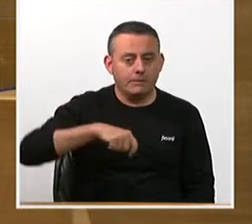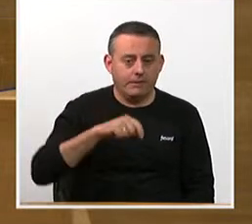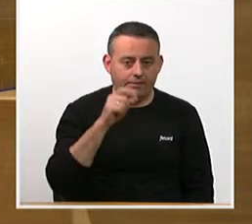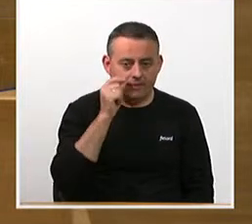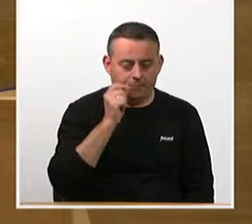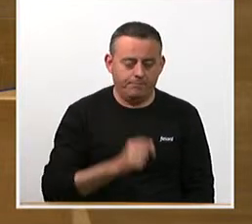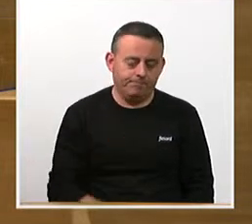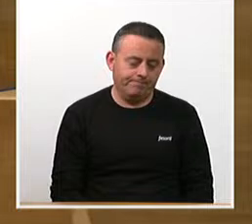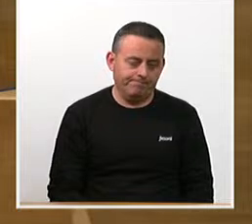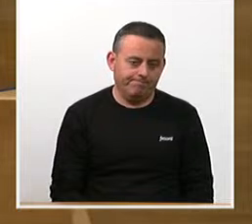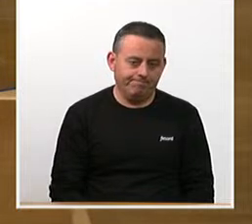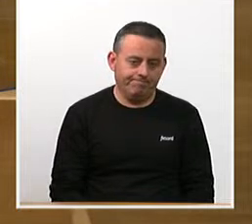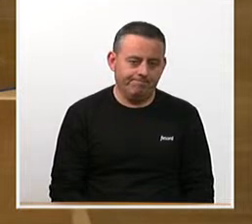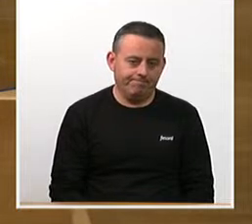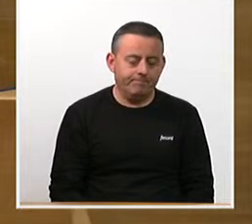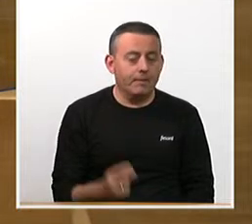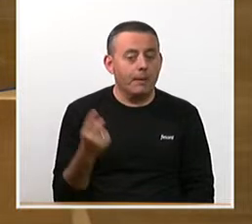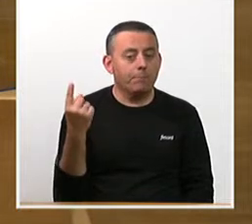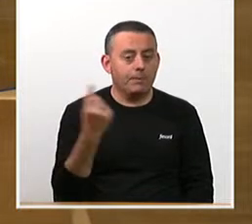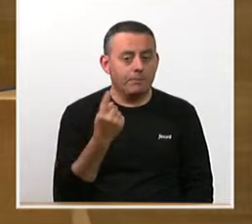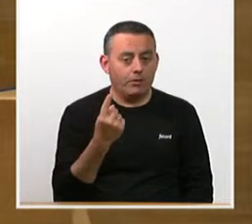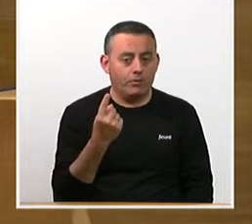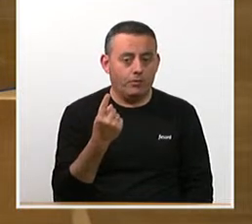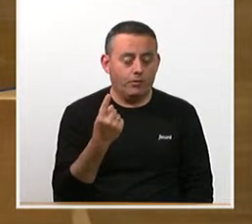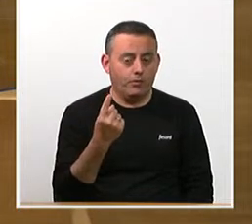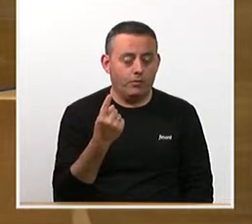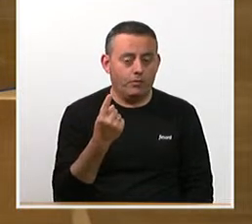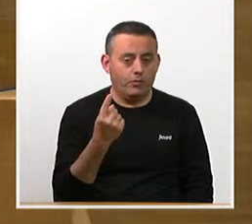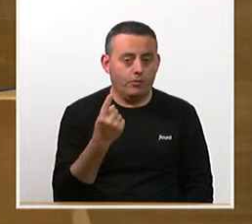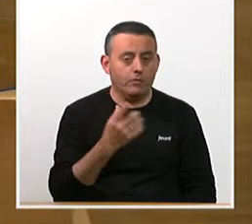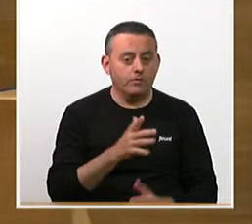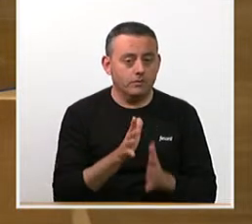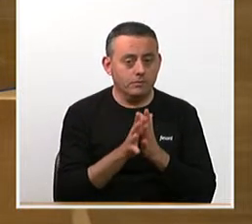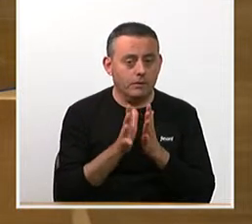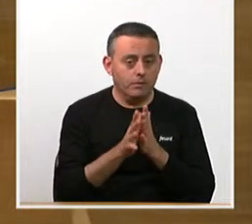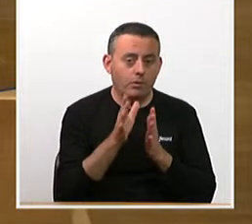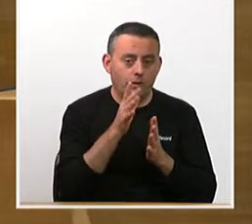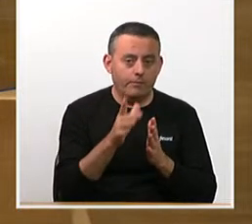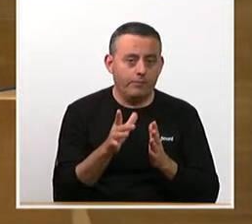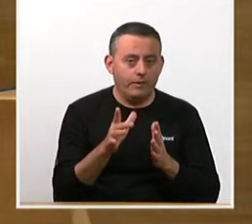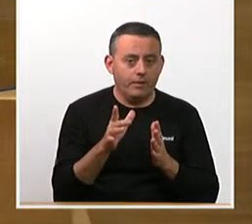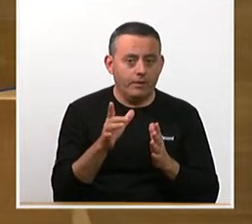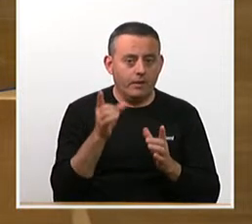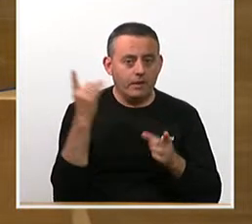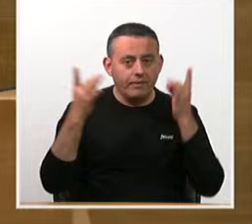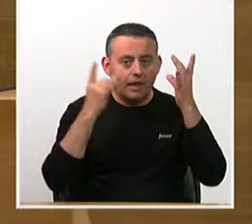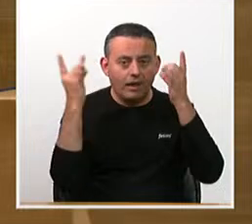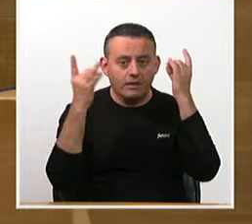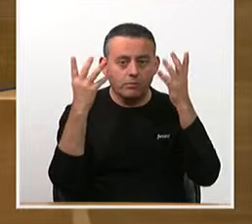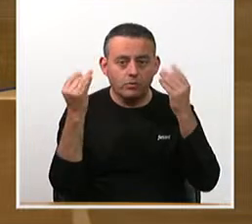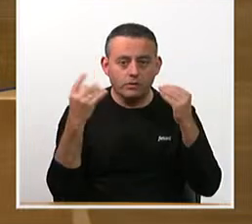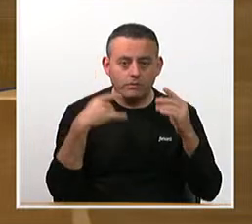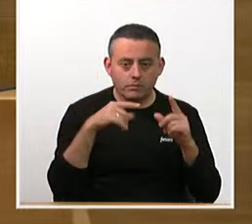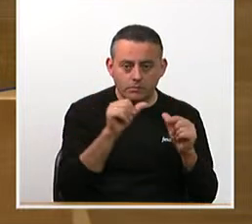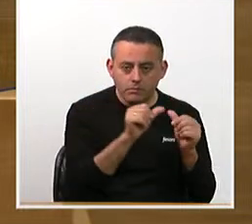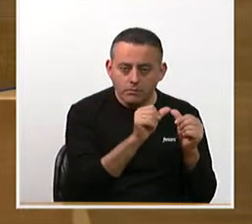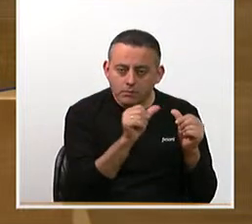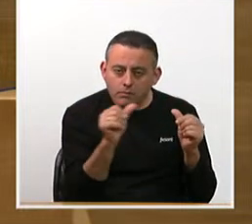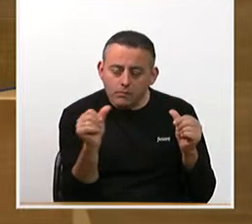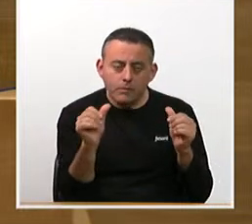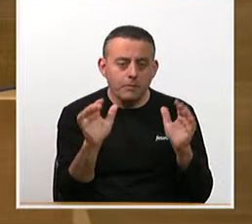r bueno primero la verdad es que son muchas las ideas a veces me cuesta seguir el hilo le voy a pedir disculpas por anticipado si hay alguna